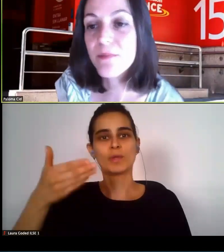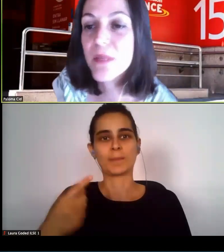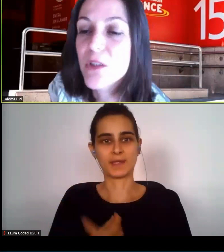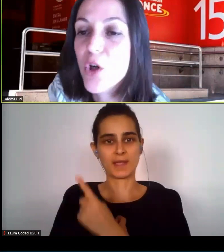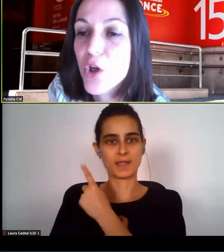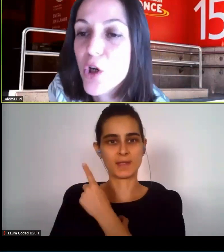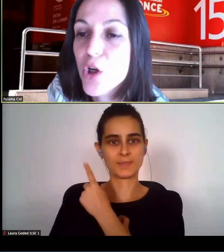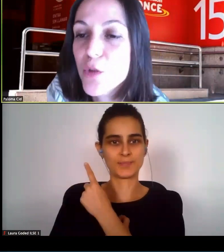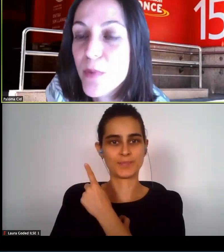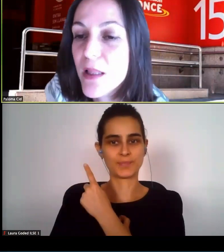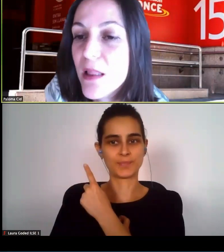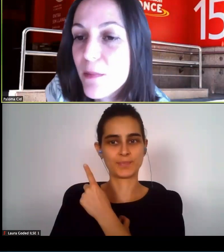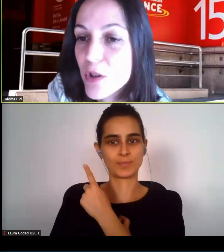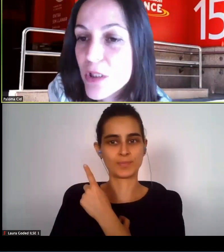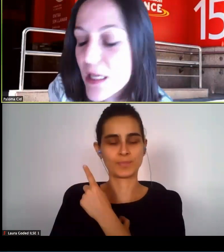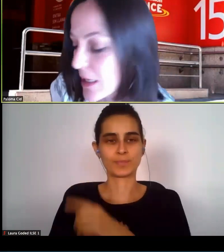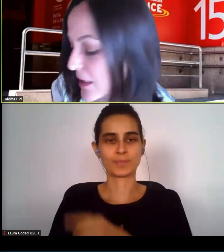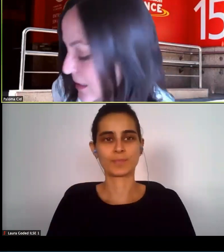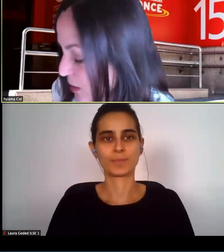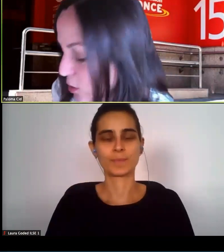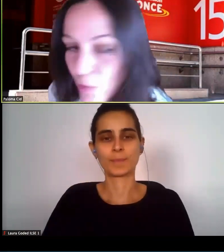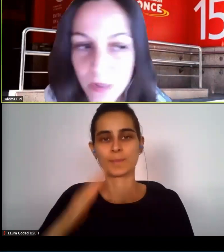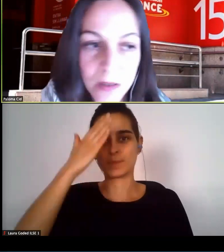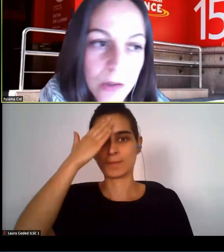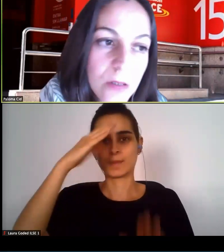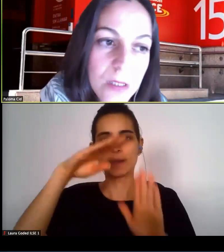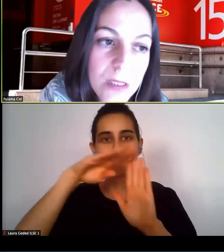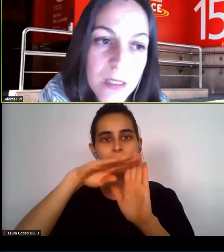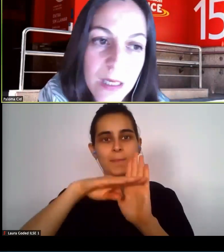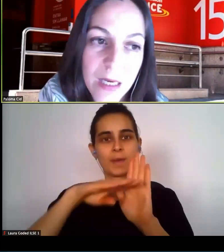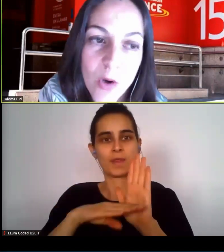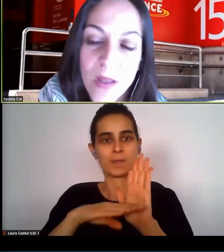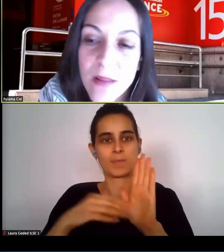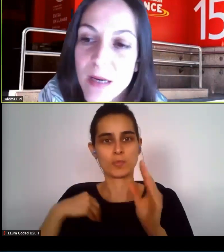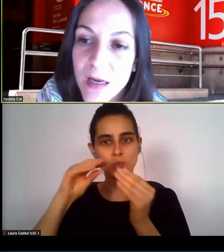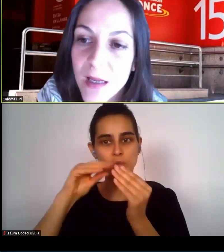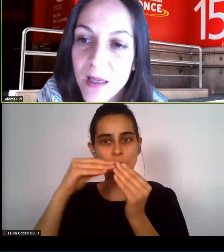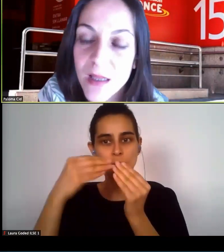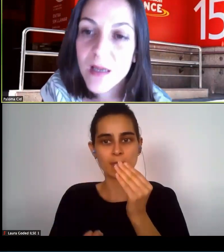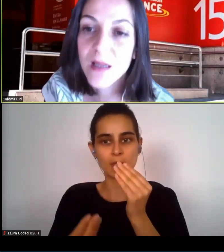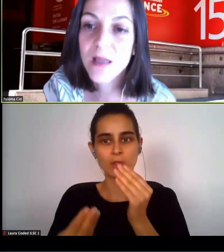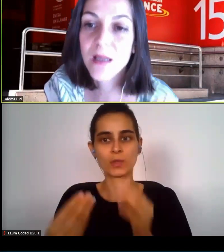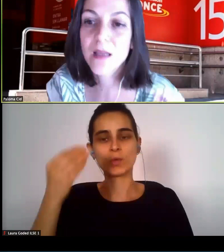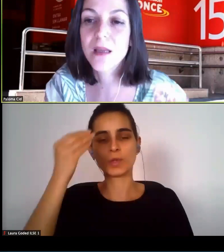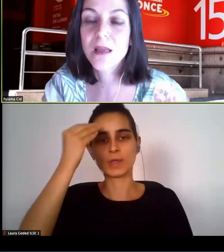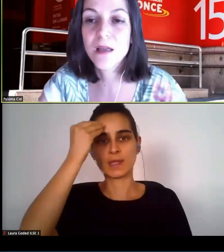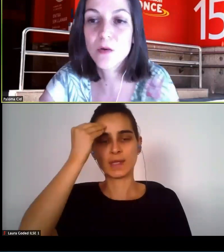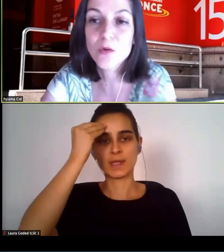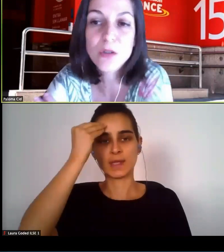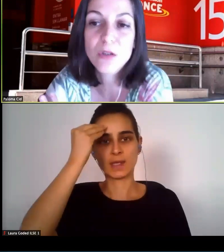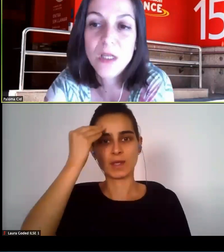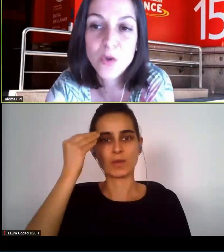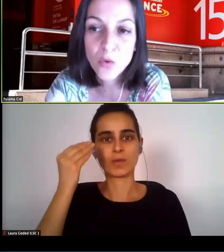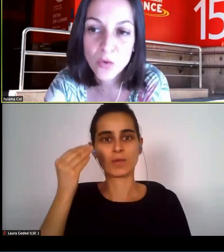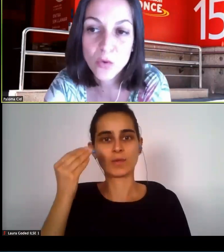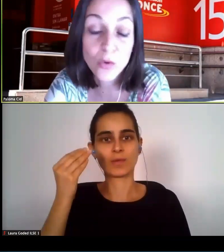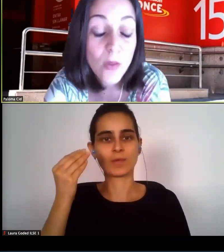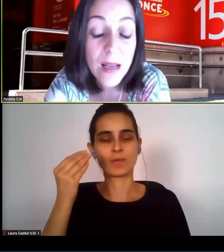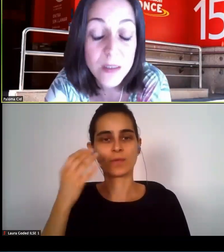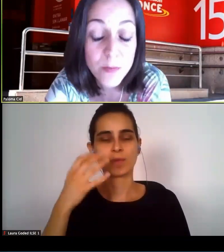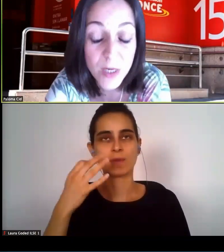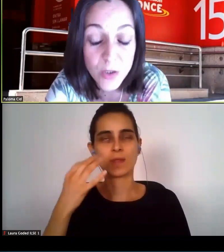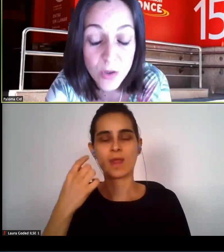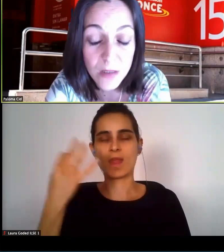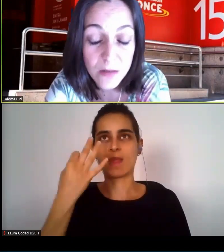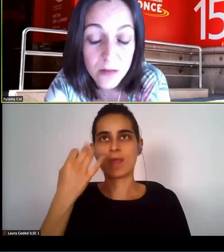diapositiva son los principios de este documento. Creo que deben regir nuestro trato con todas